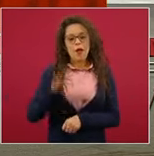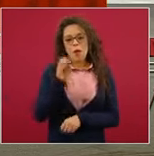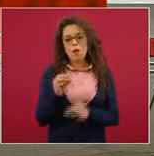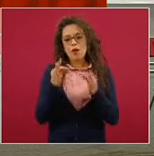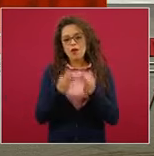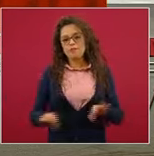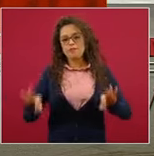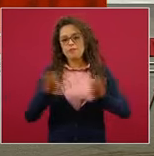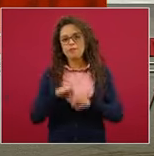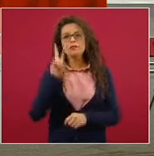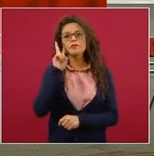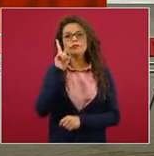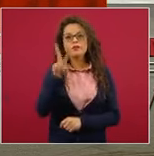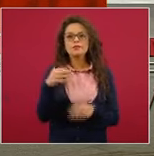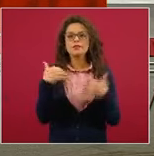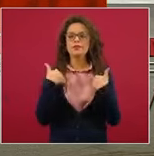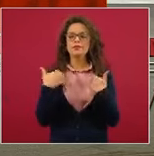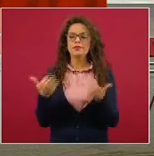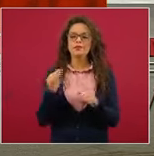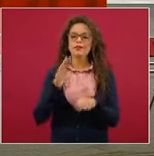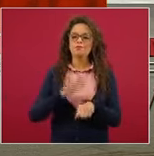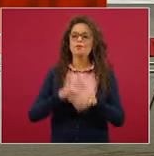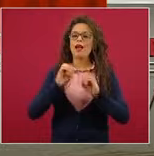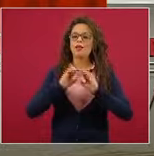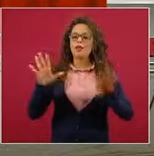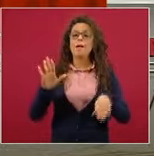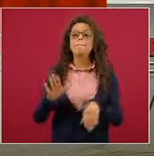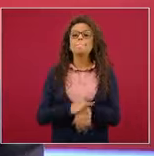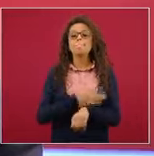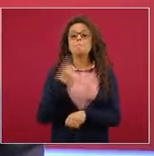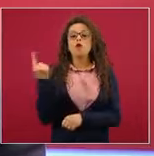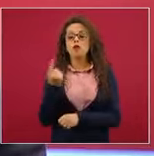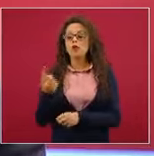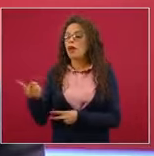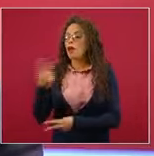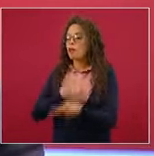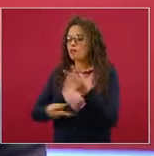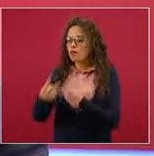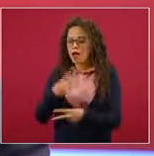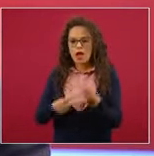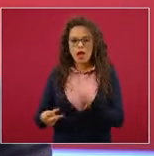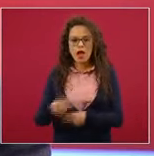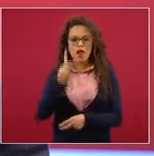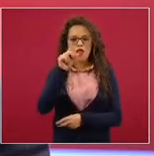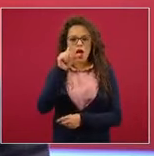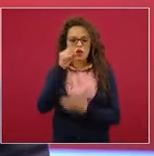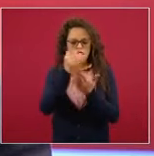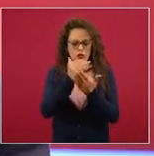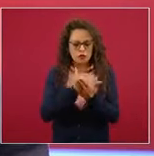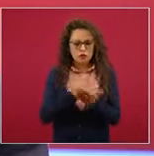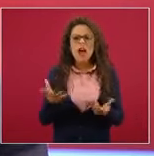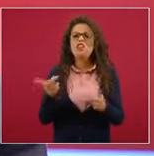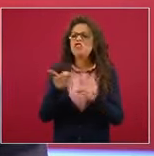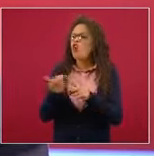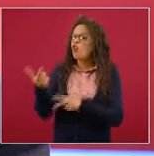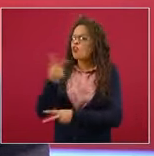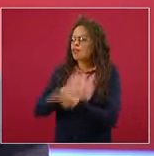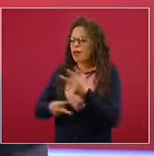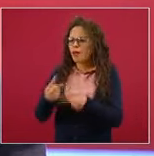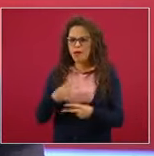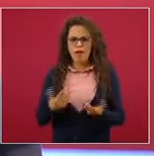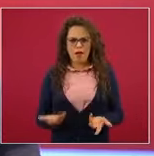importante entender por qué surgen los datos, de dónde surgen, cómo se clasifican. Y este tipo de